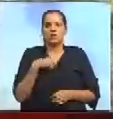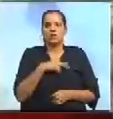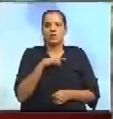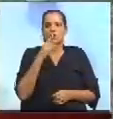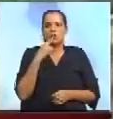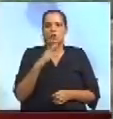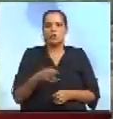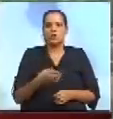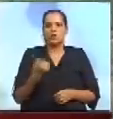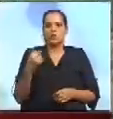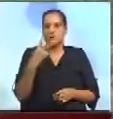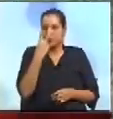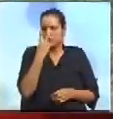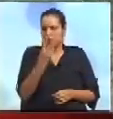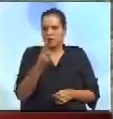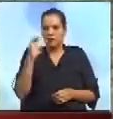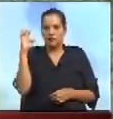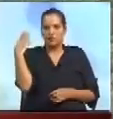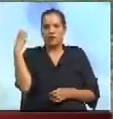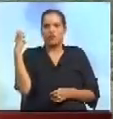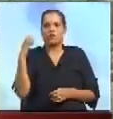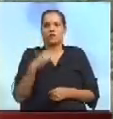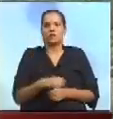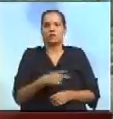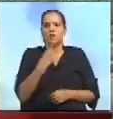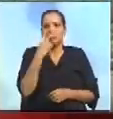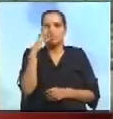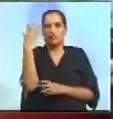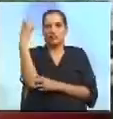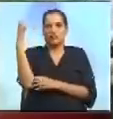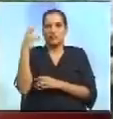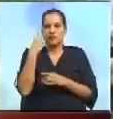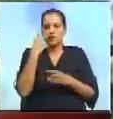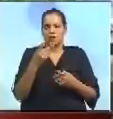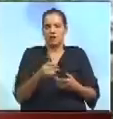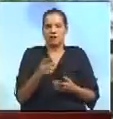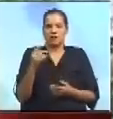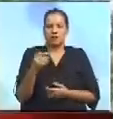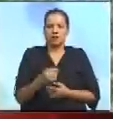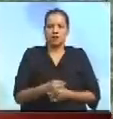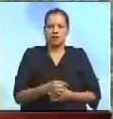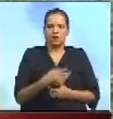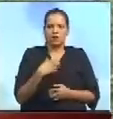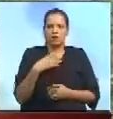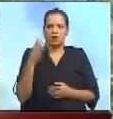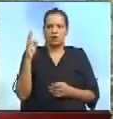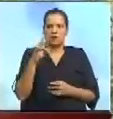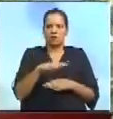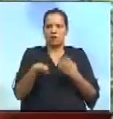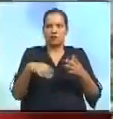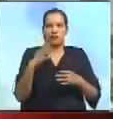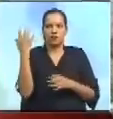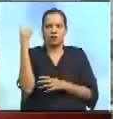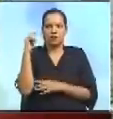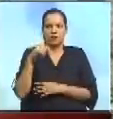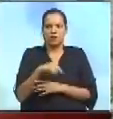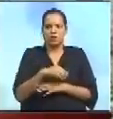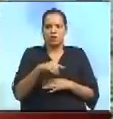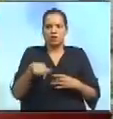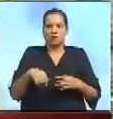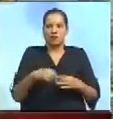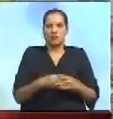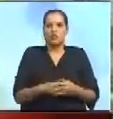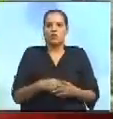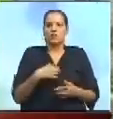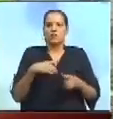Respuesta Inmediata, venimos a ver la emergencia, ¿sí? Hemos visto un análisis rápidamente del árbol que ha caído, son árboles que no tienen raíz profunda, sino encima, entonces tendríamos